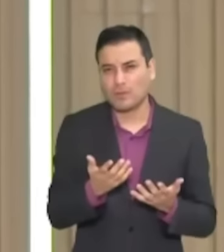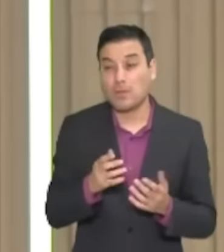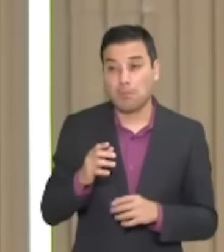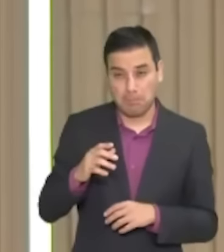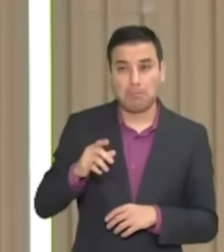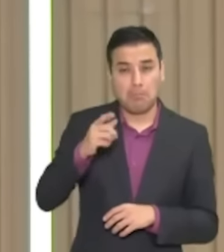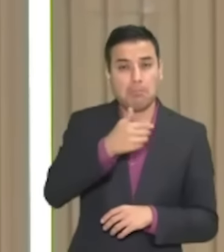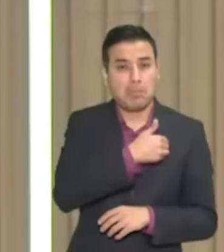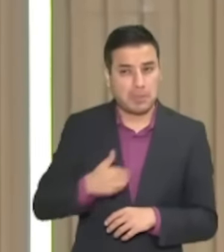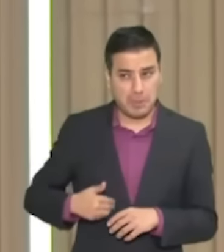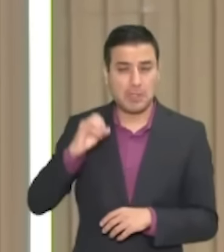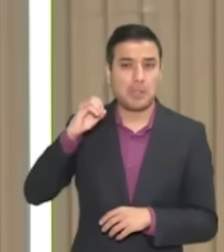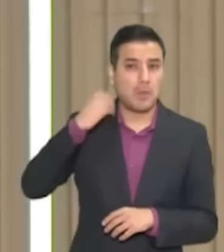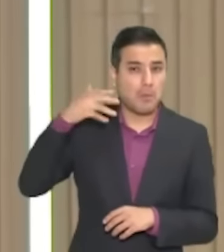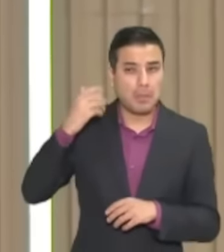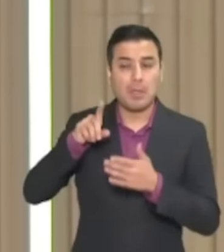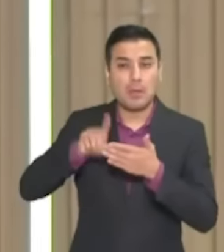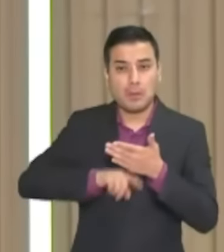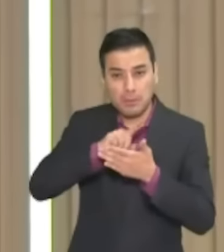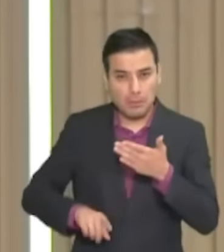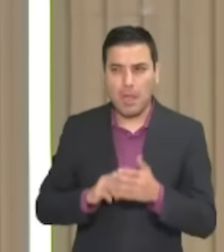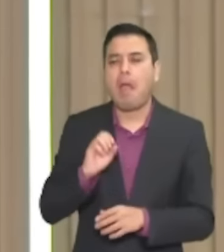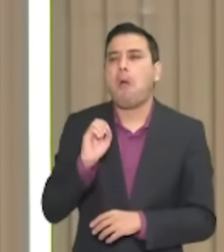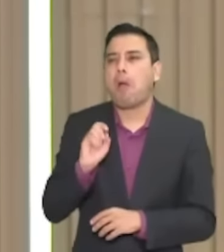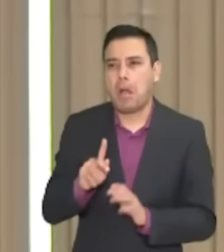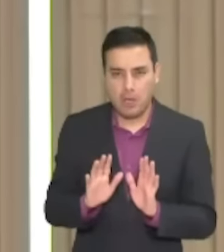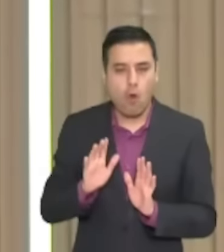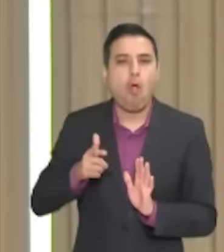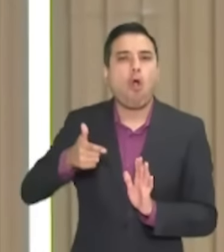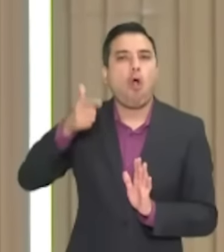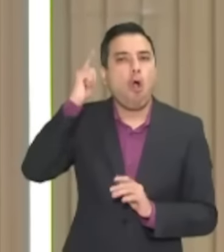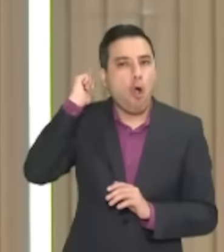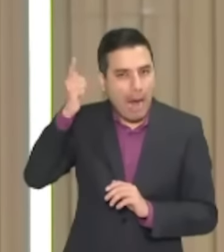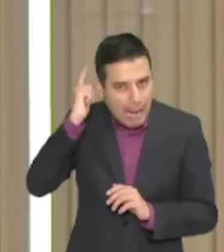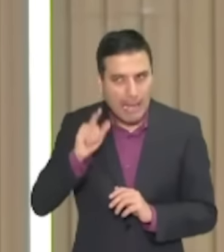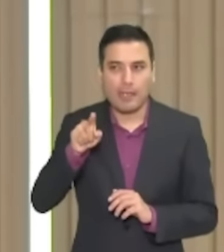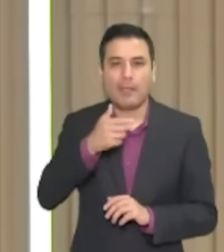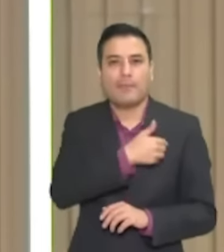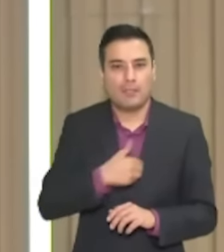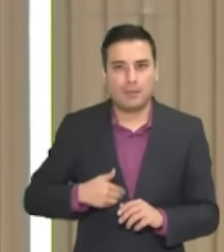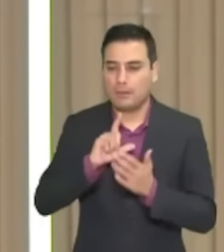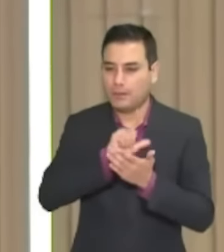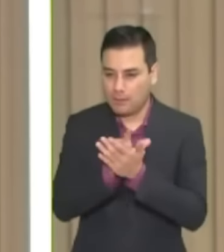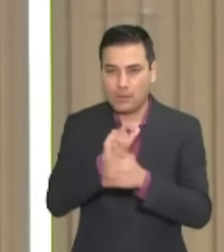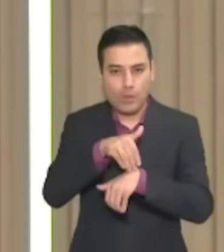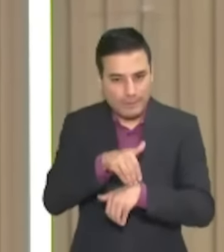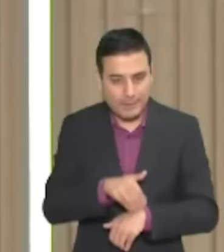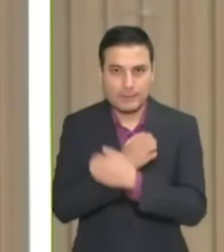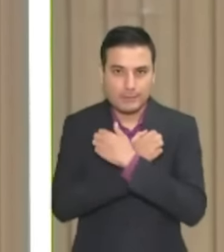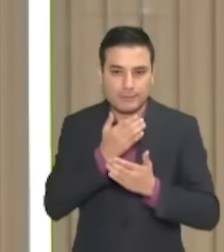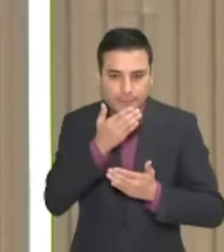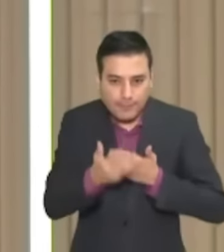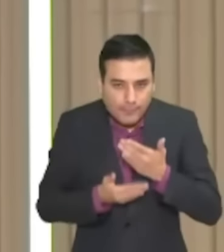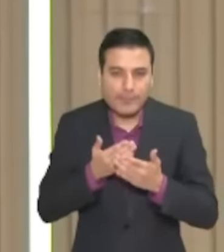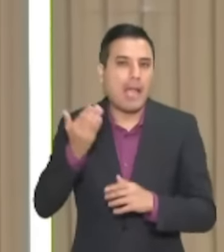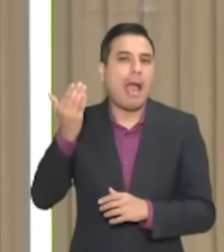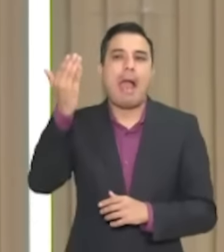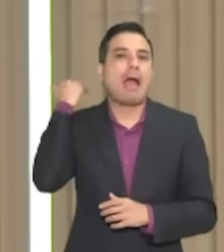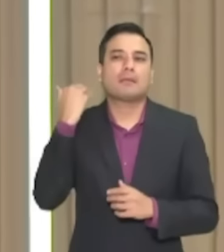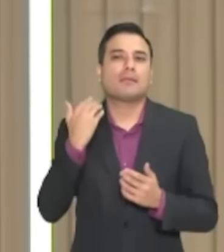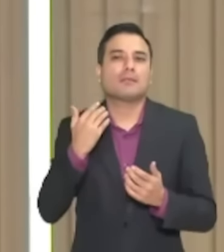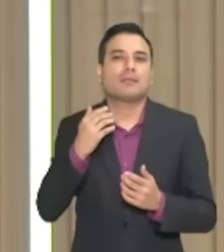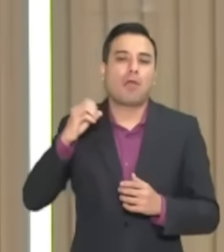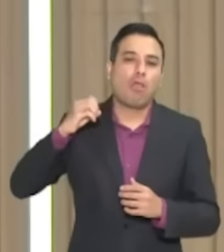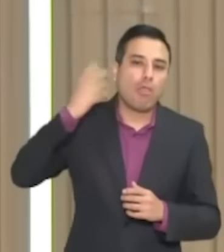se suspende estos días y ojalá que por responsabilidad política, legal y ética del presidente no hubiese habido a lo largo de la campaña decenas